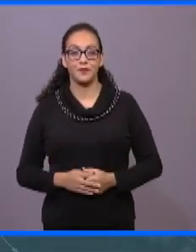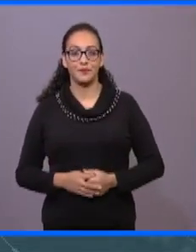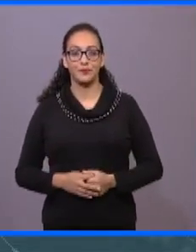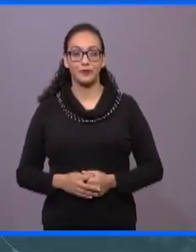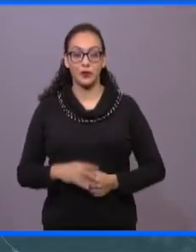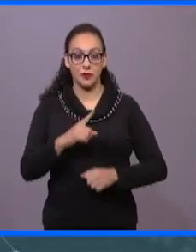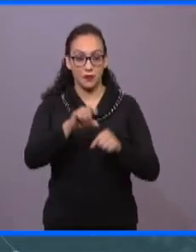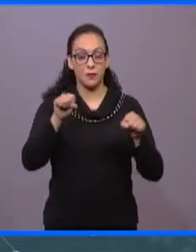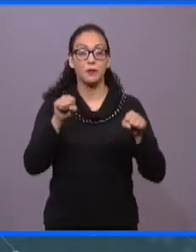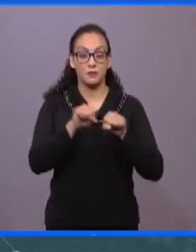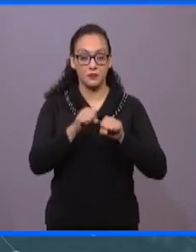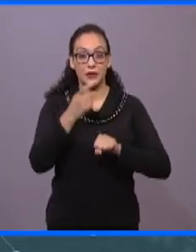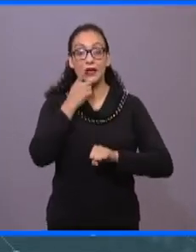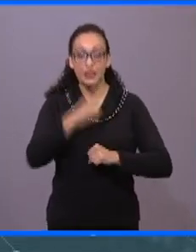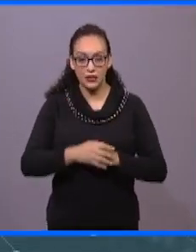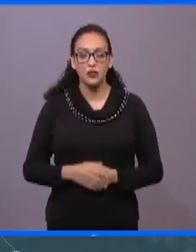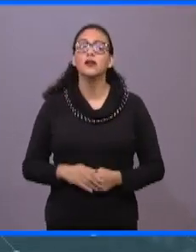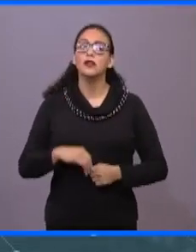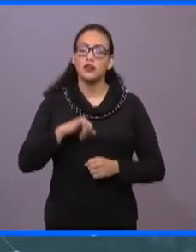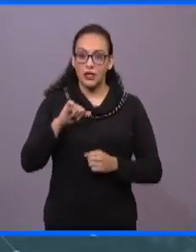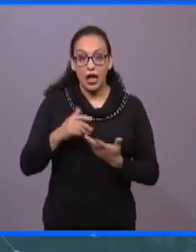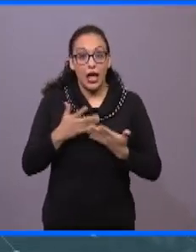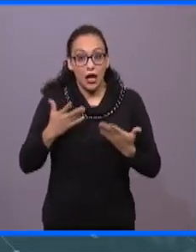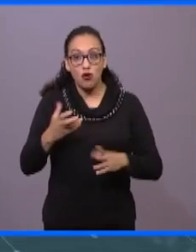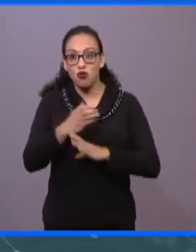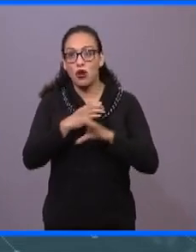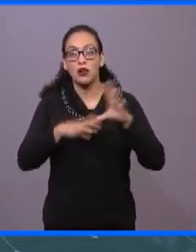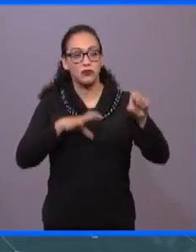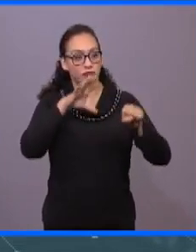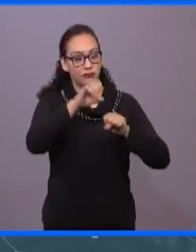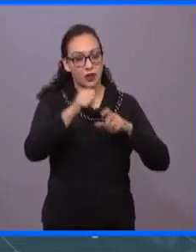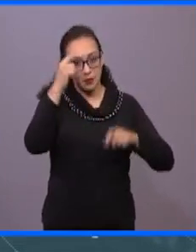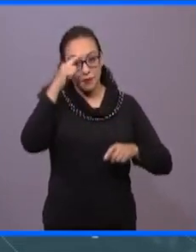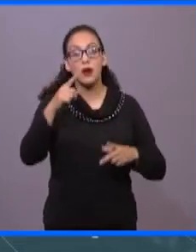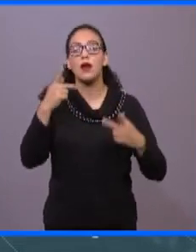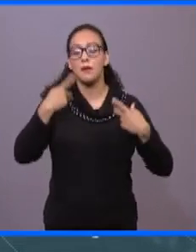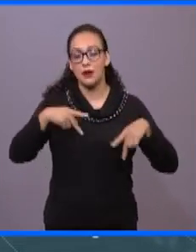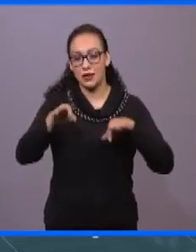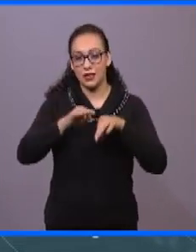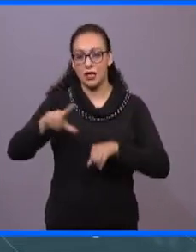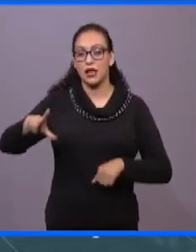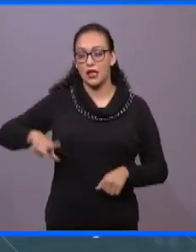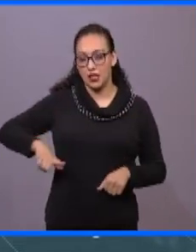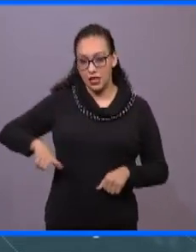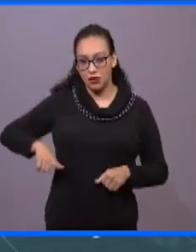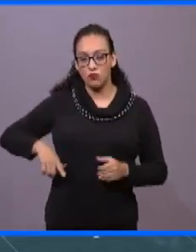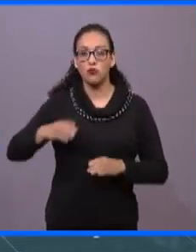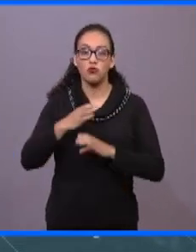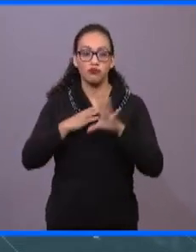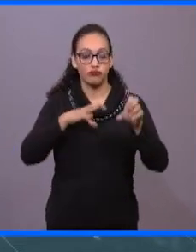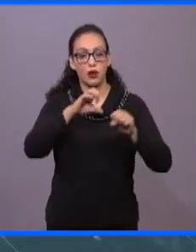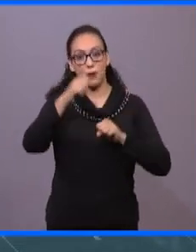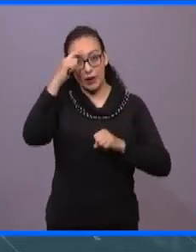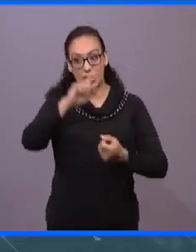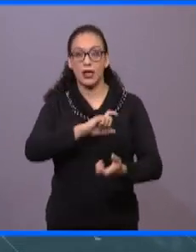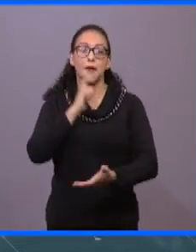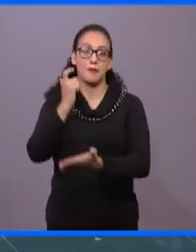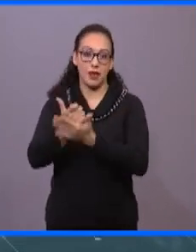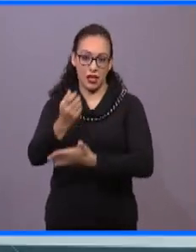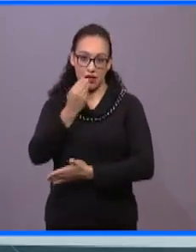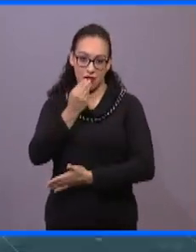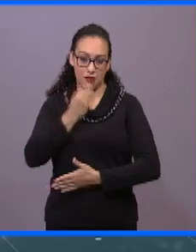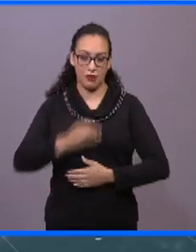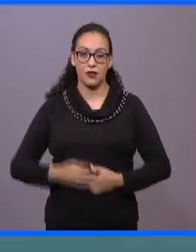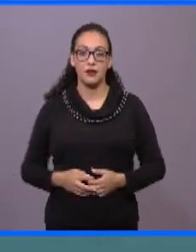La primera sala determinó que procede embargar los recursos para el retiro de un servidor público para garantizar el pago de alimentos.